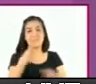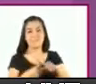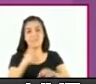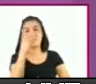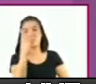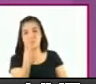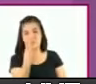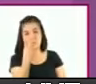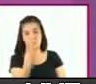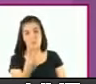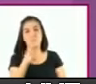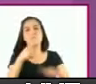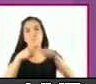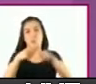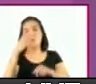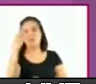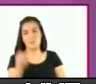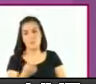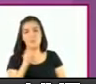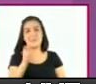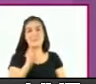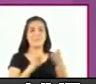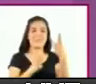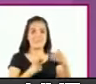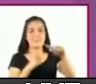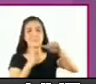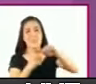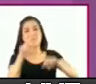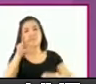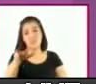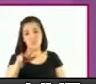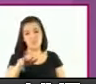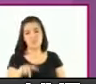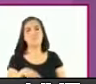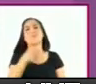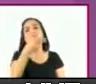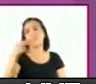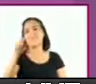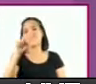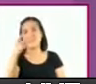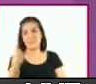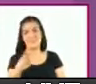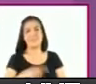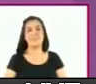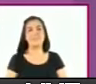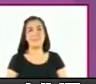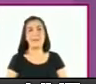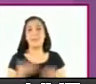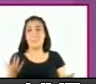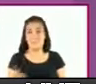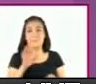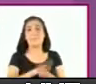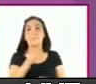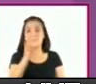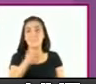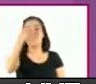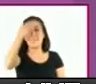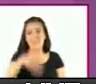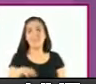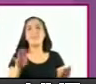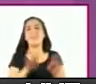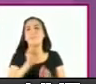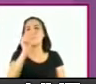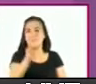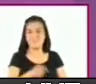más 2 por 9, que es igual a 3 más 18, igual a 21. Por lo tanto, sabemos